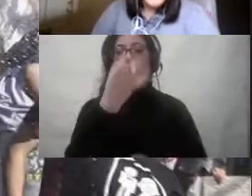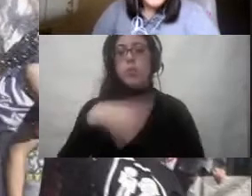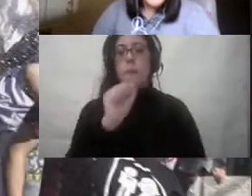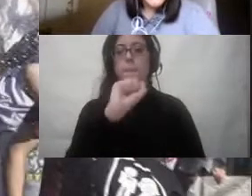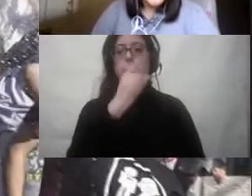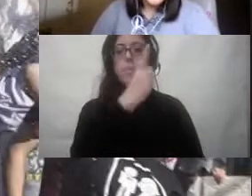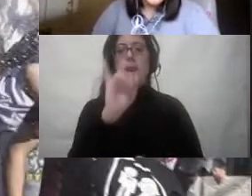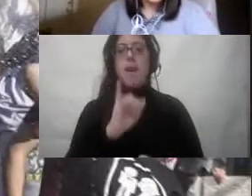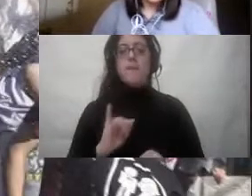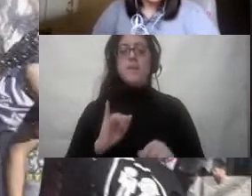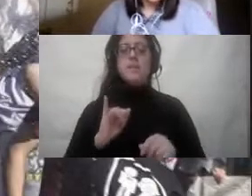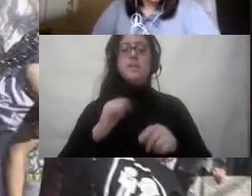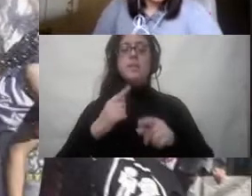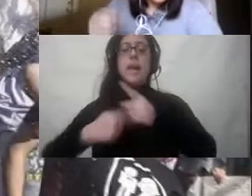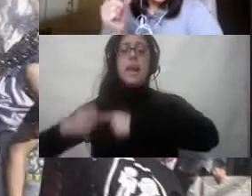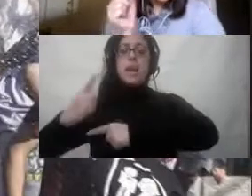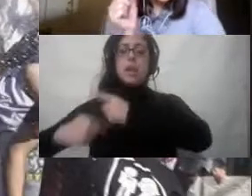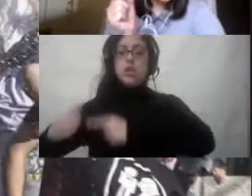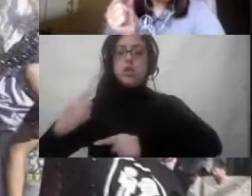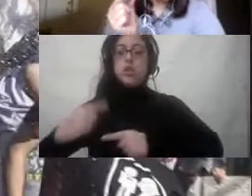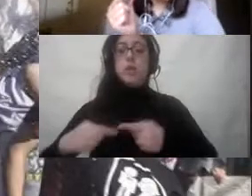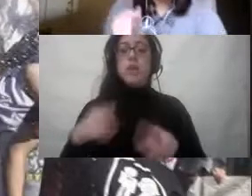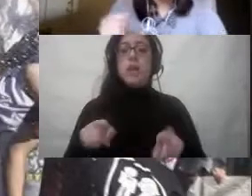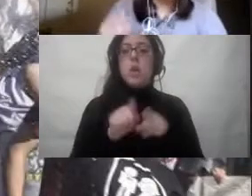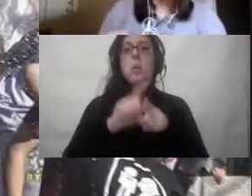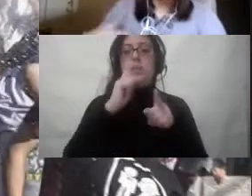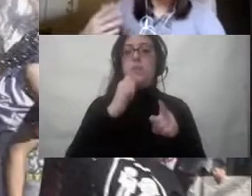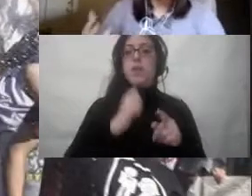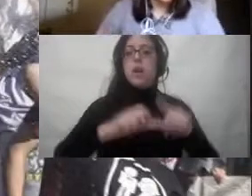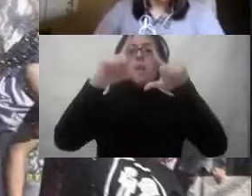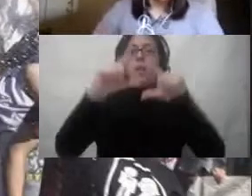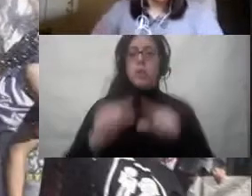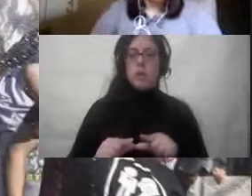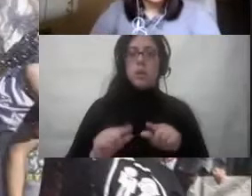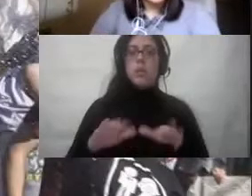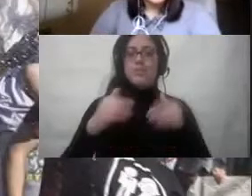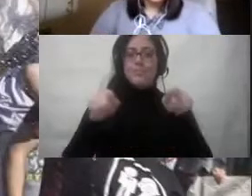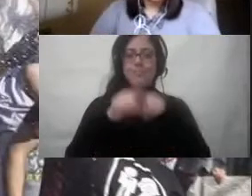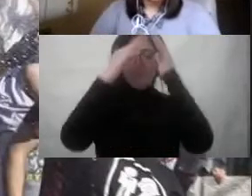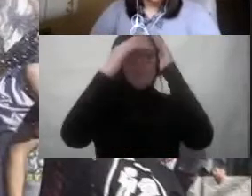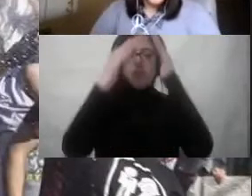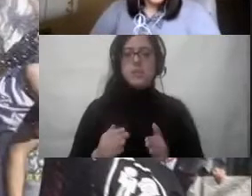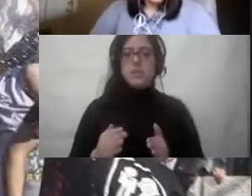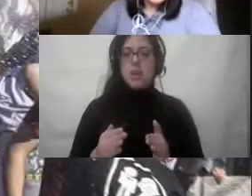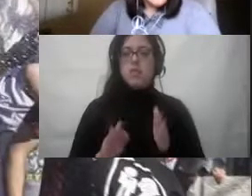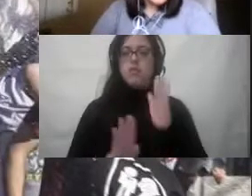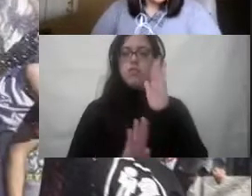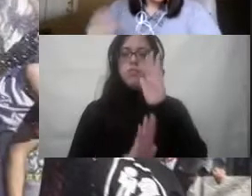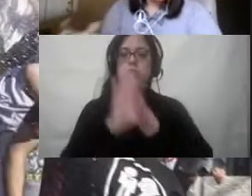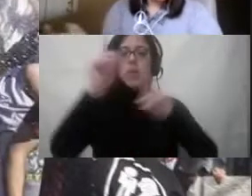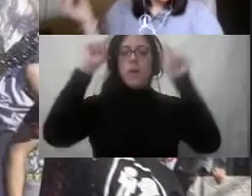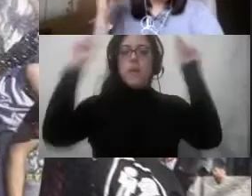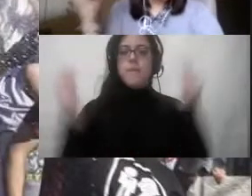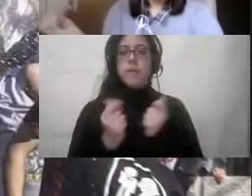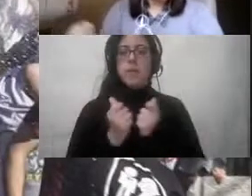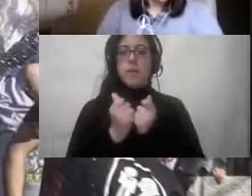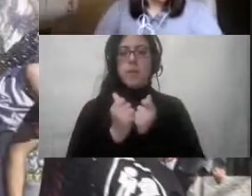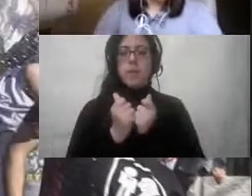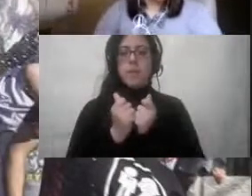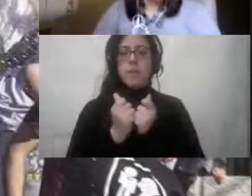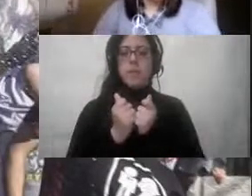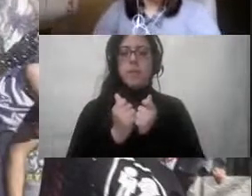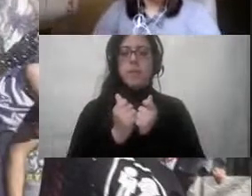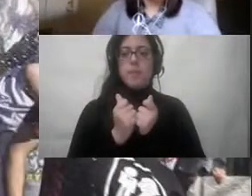de nuestra asignatura escolar, de tener poquito contenido. Entonces poder centrarnos en el desarrollo de habilidades unidas a contenidos